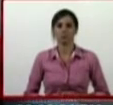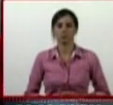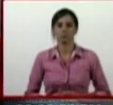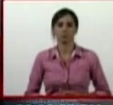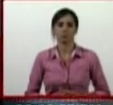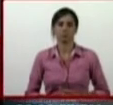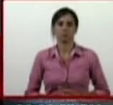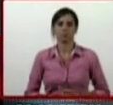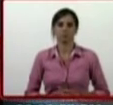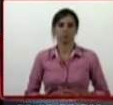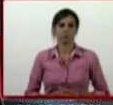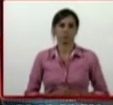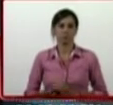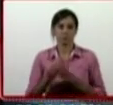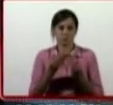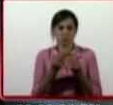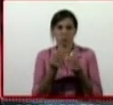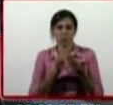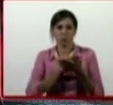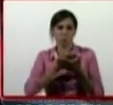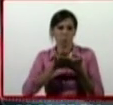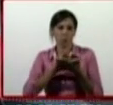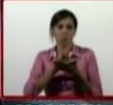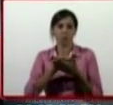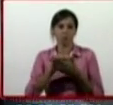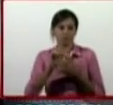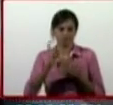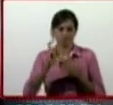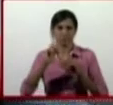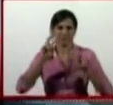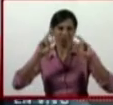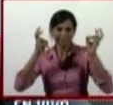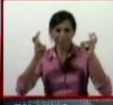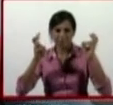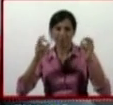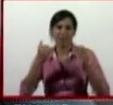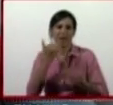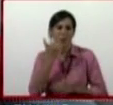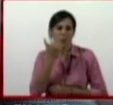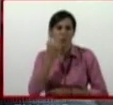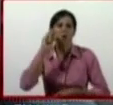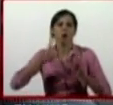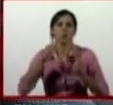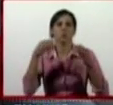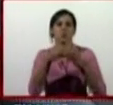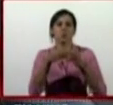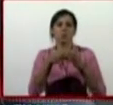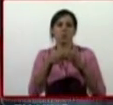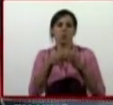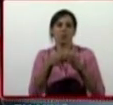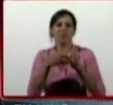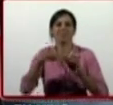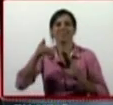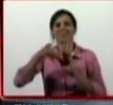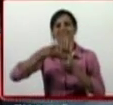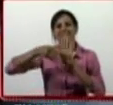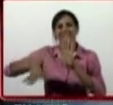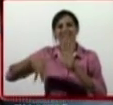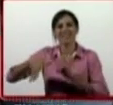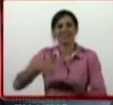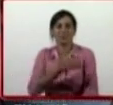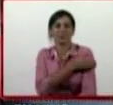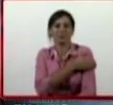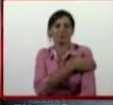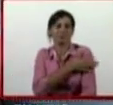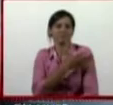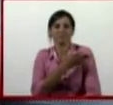pasando y resolviendo estos asuntos del saboteo de grupos de la derecha universitaria, de la derecha de